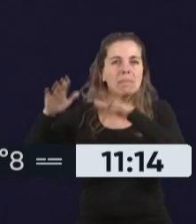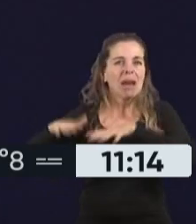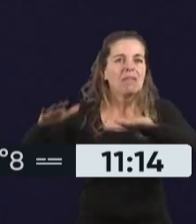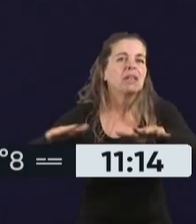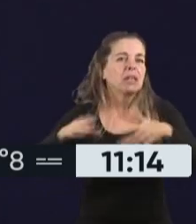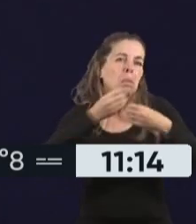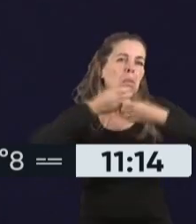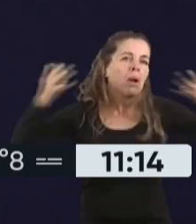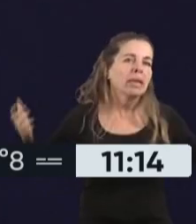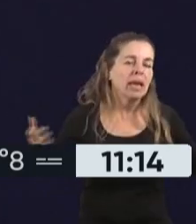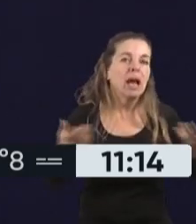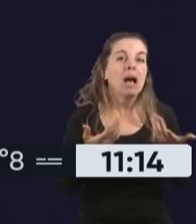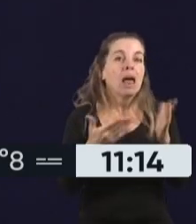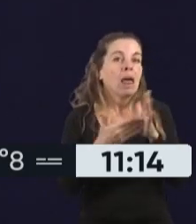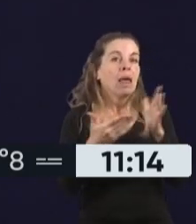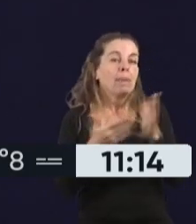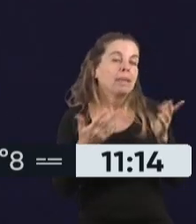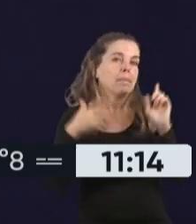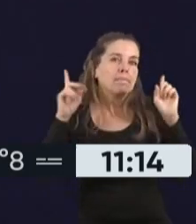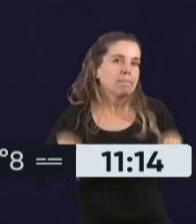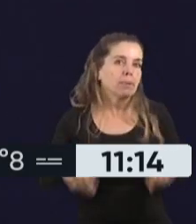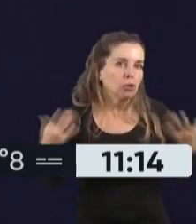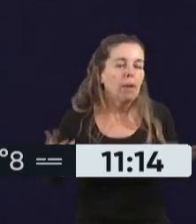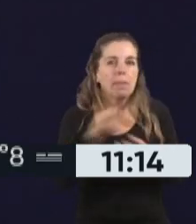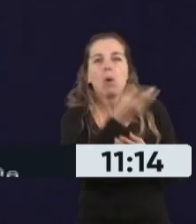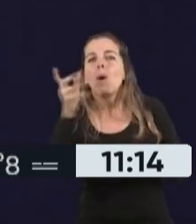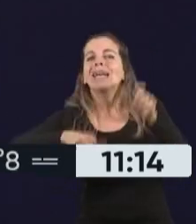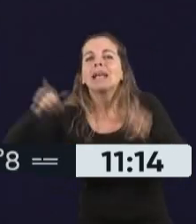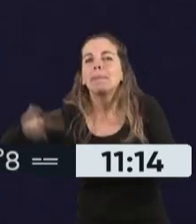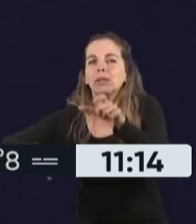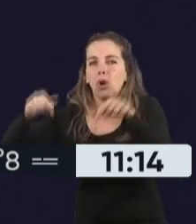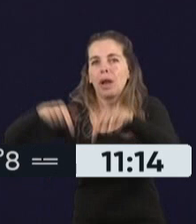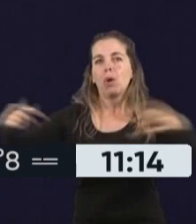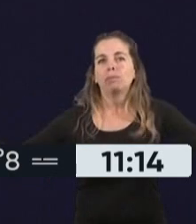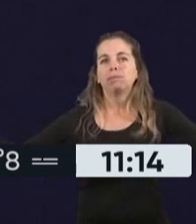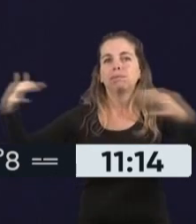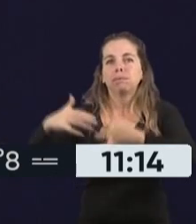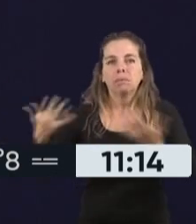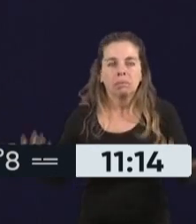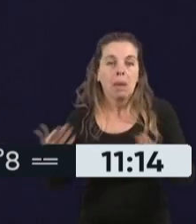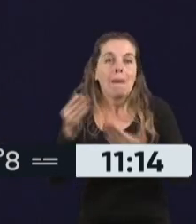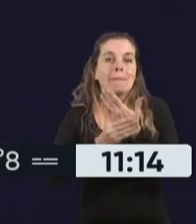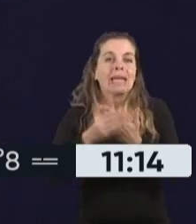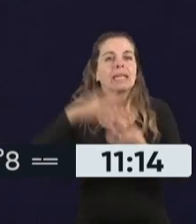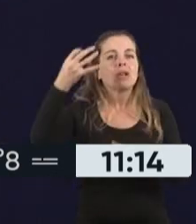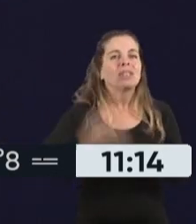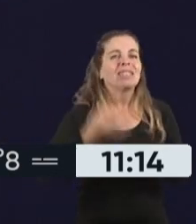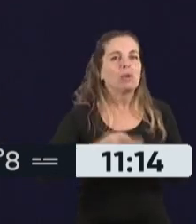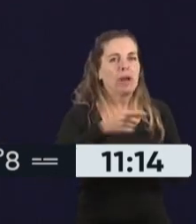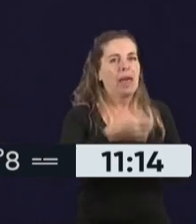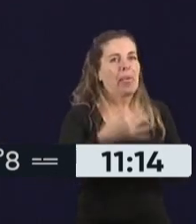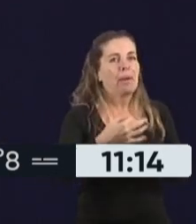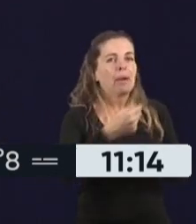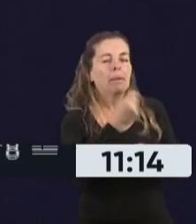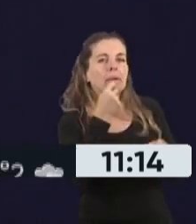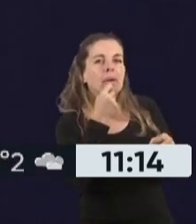de bueno, no sabemos tampoco la cantidad de gente, pero dentro de lo que el Ministerio de Seguridad estime, estará